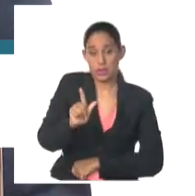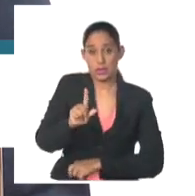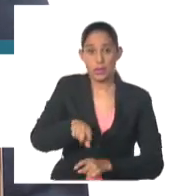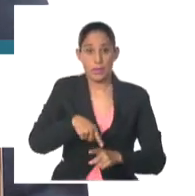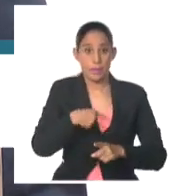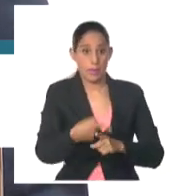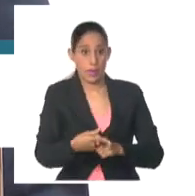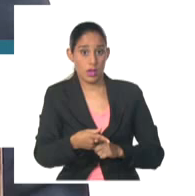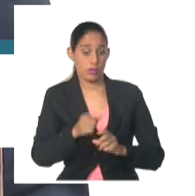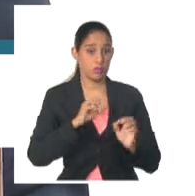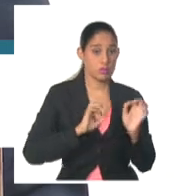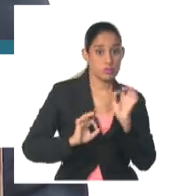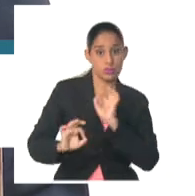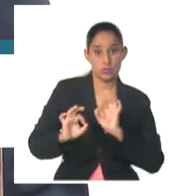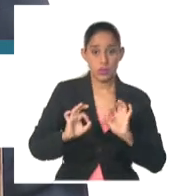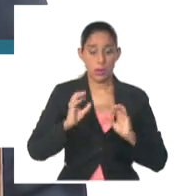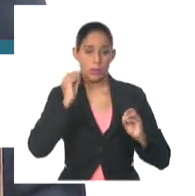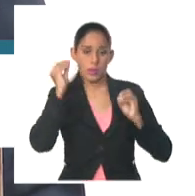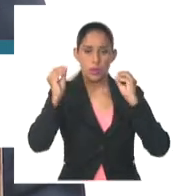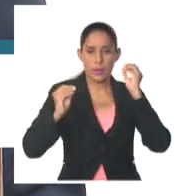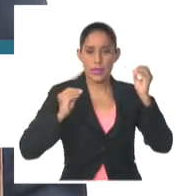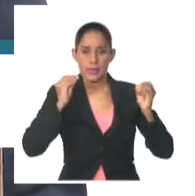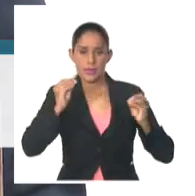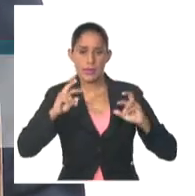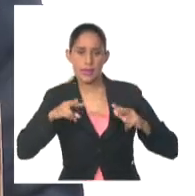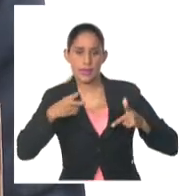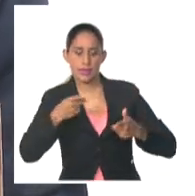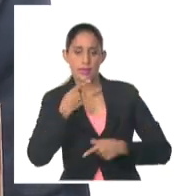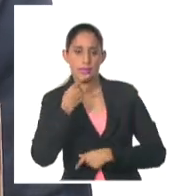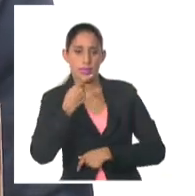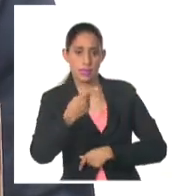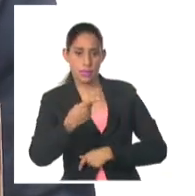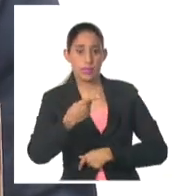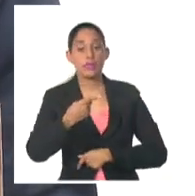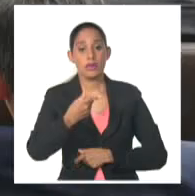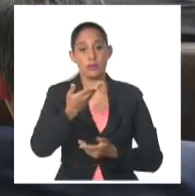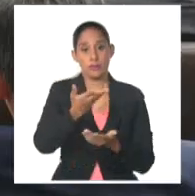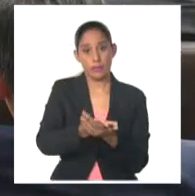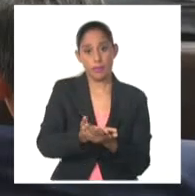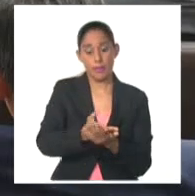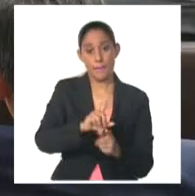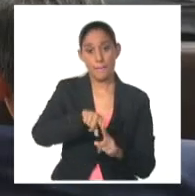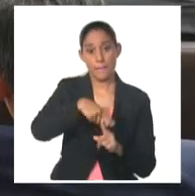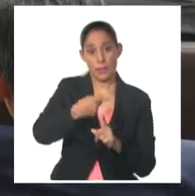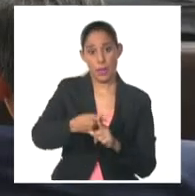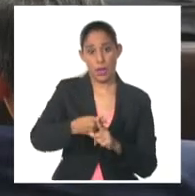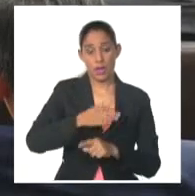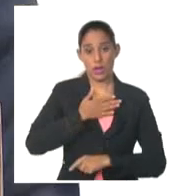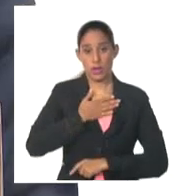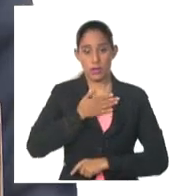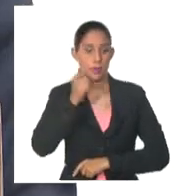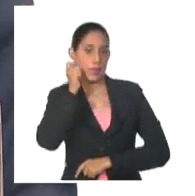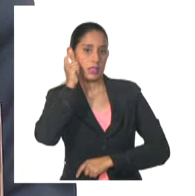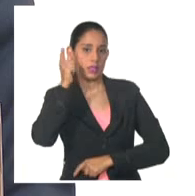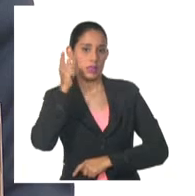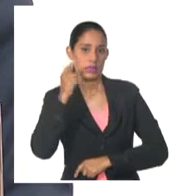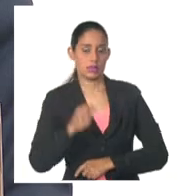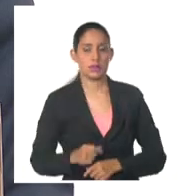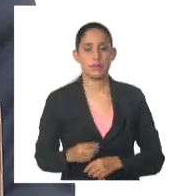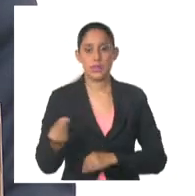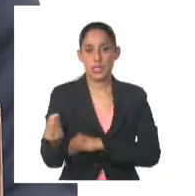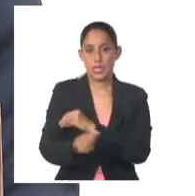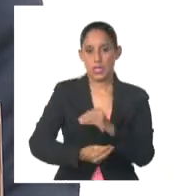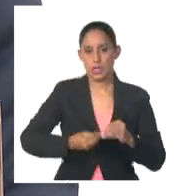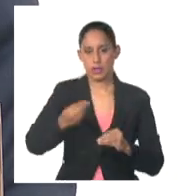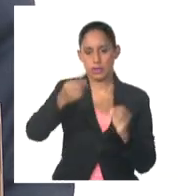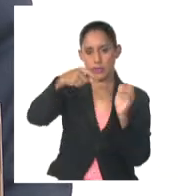relacionando las preocupaciones concretas de la parte cubana y las experiencias nuestras. La transformación